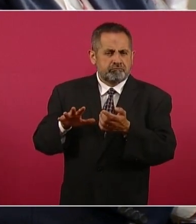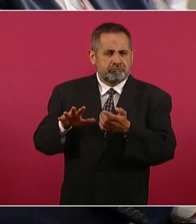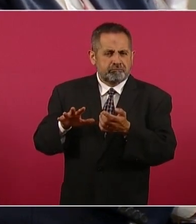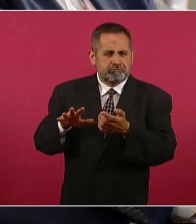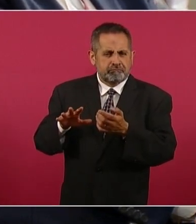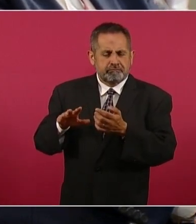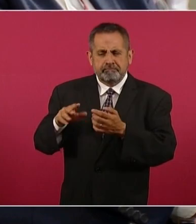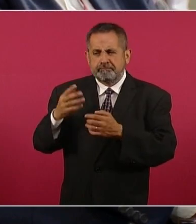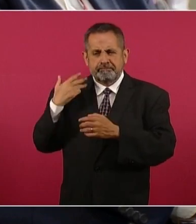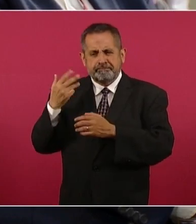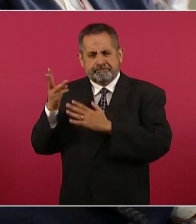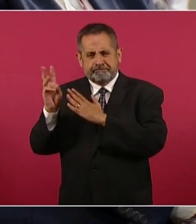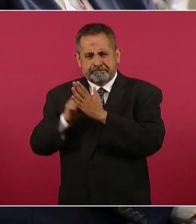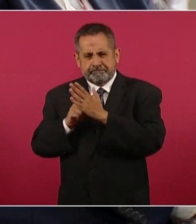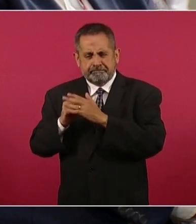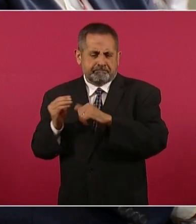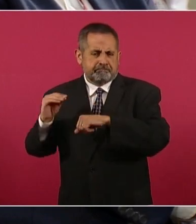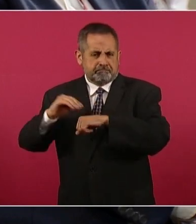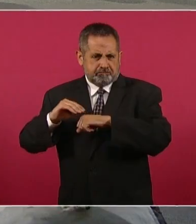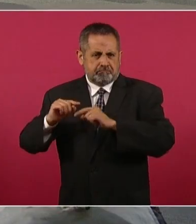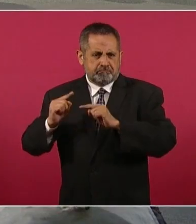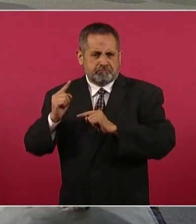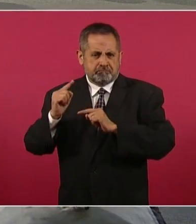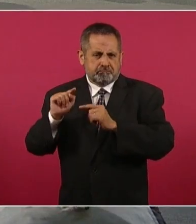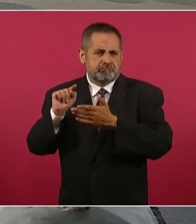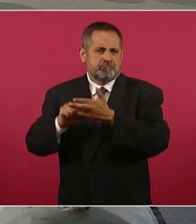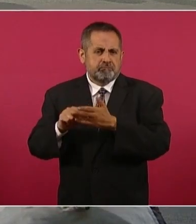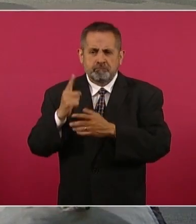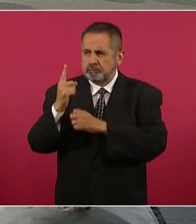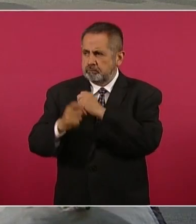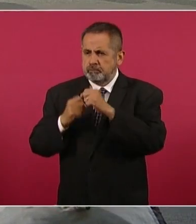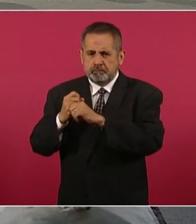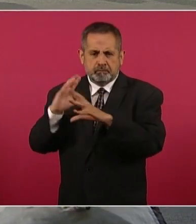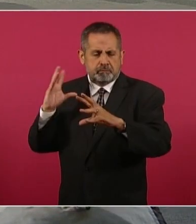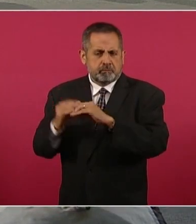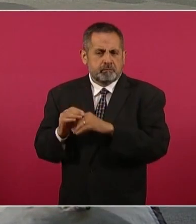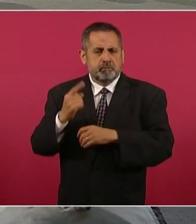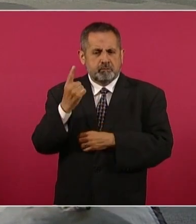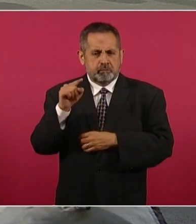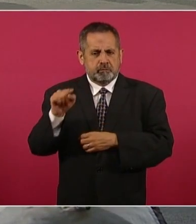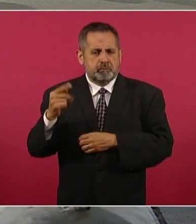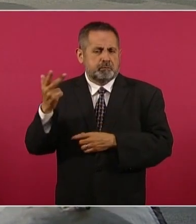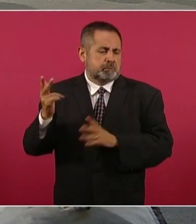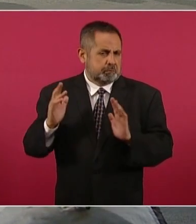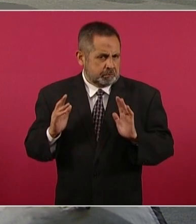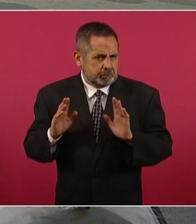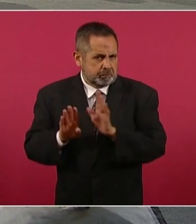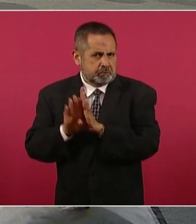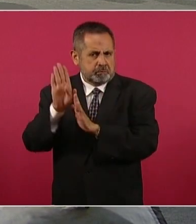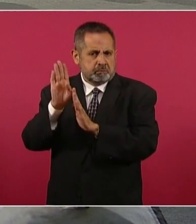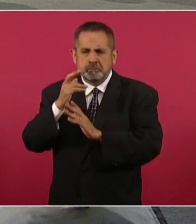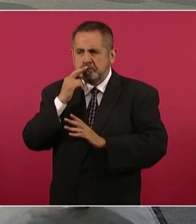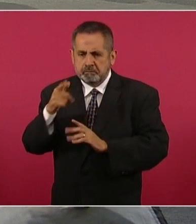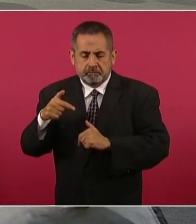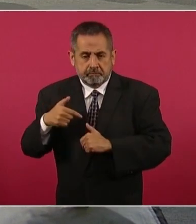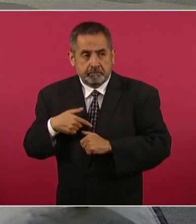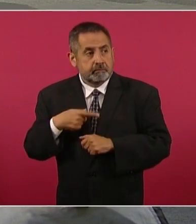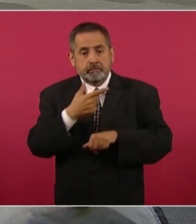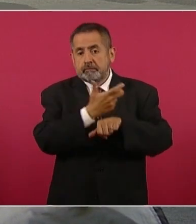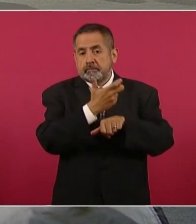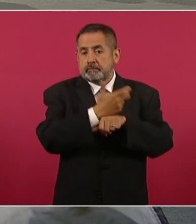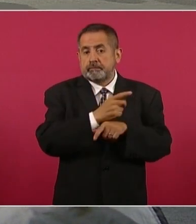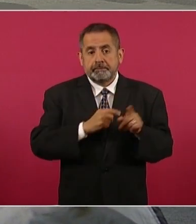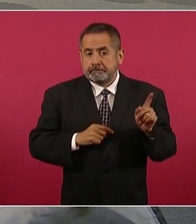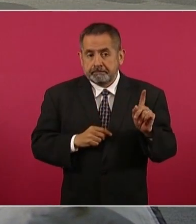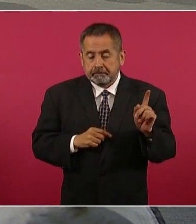en el trimestre previo y a nivel anual creció 1.8, pero en los Estados